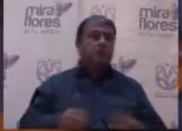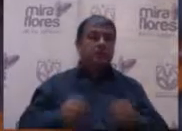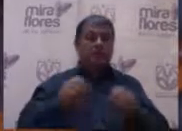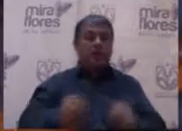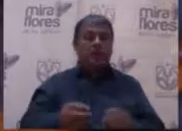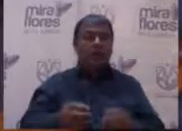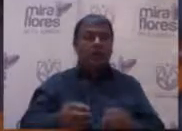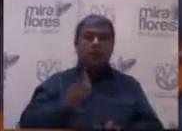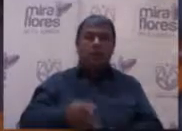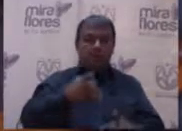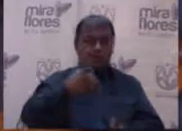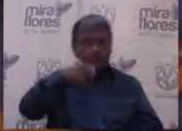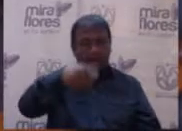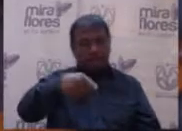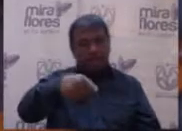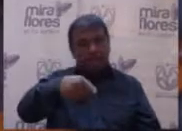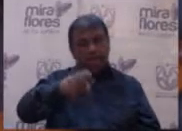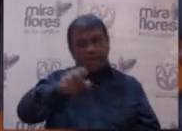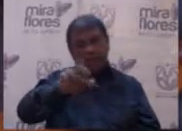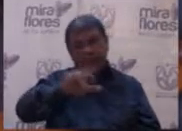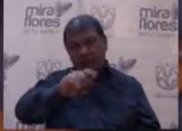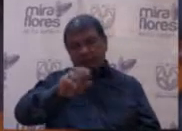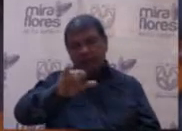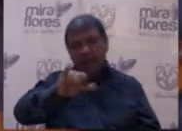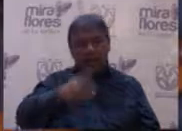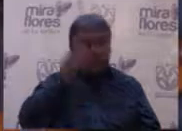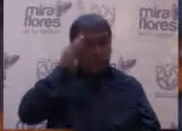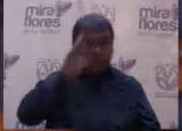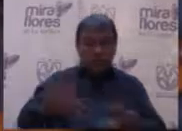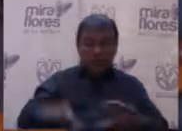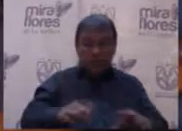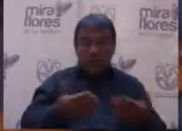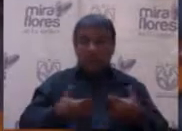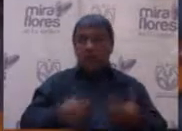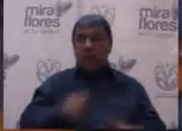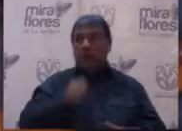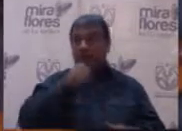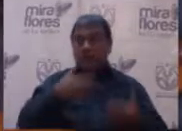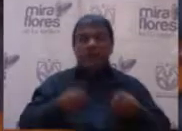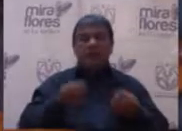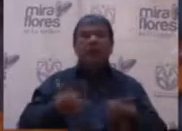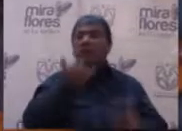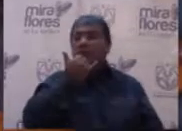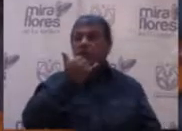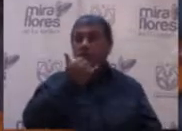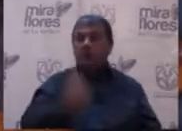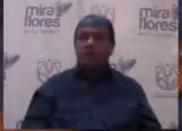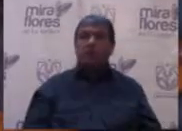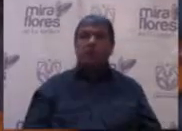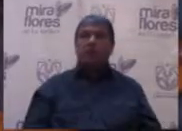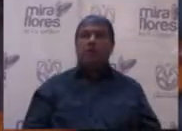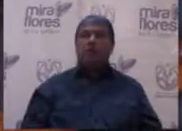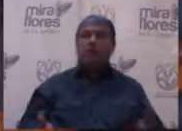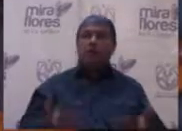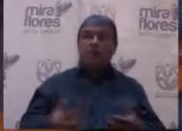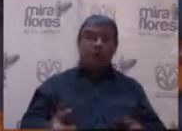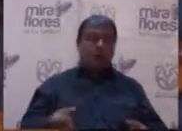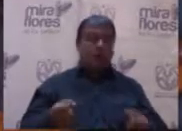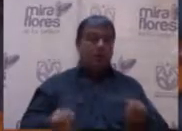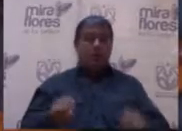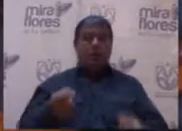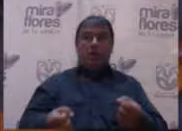haga un peritaje. No sé si lo habrán hecho, si ya está hecho, si ya saben por qué. Puede ser que el